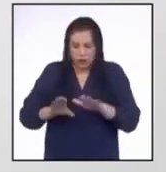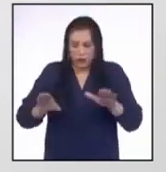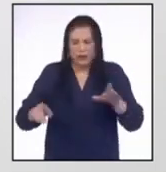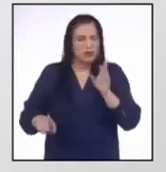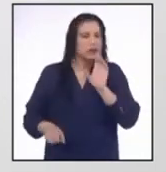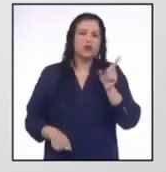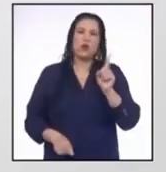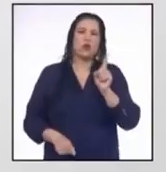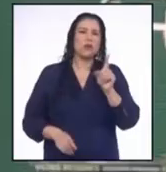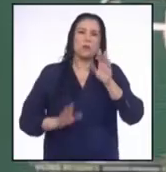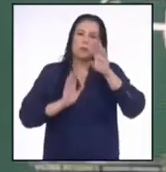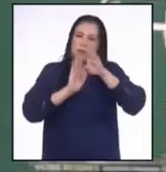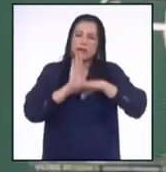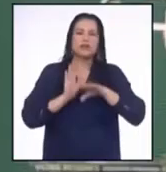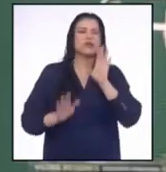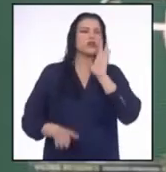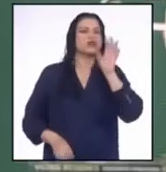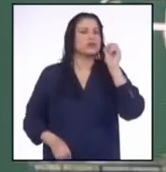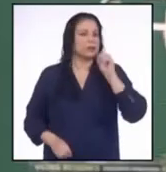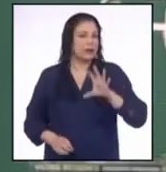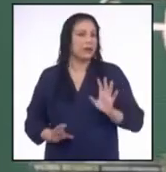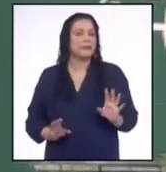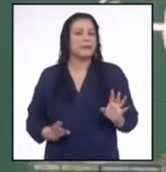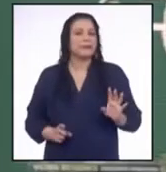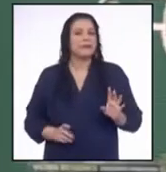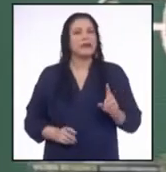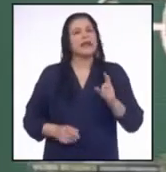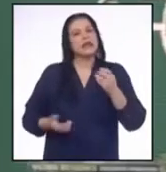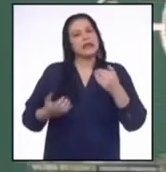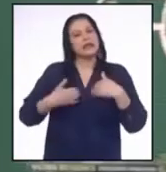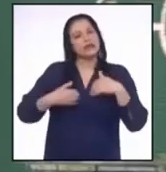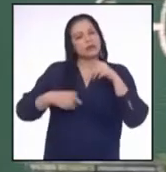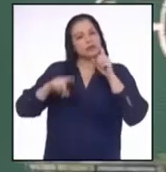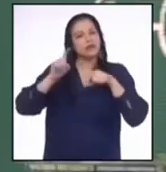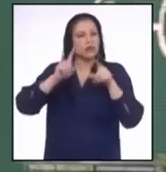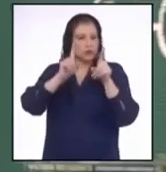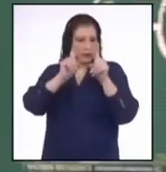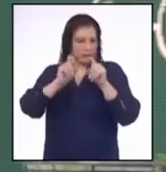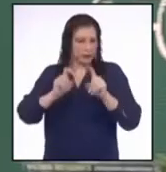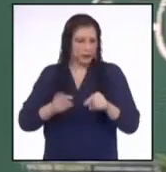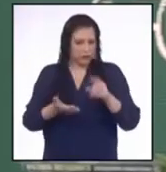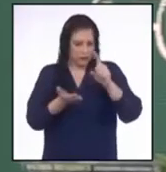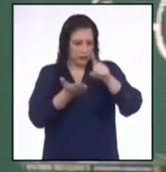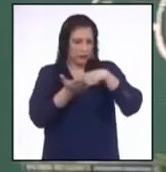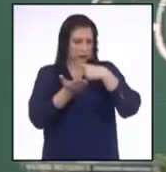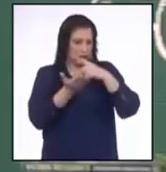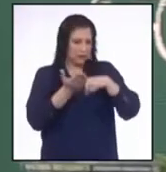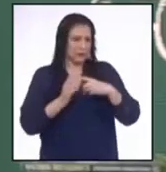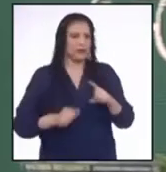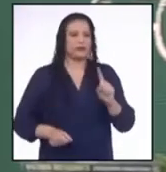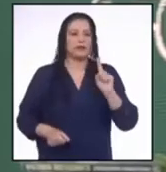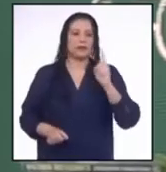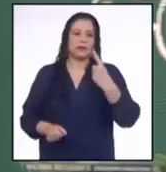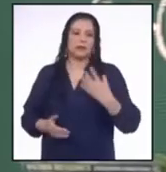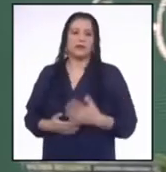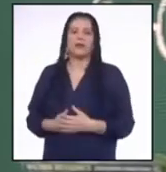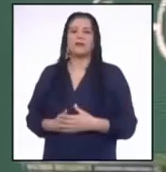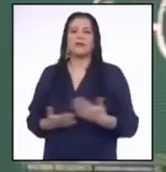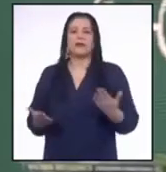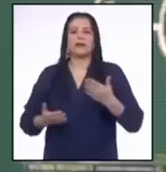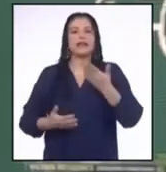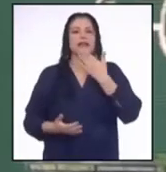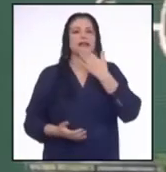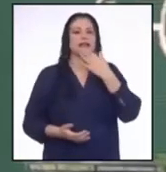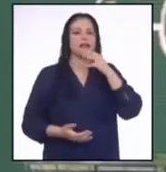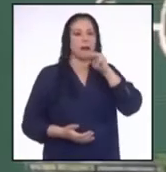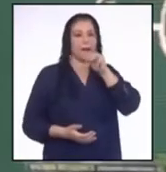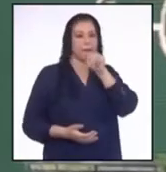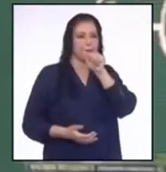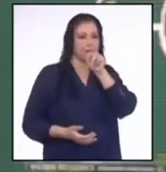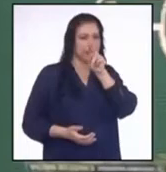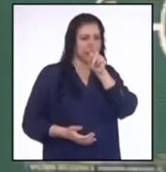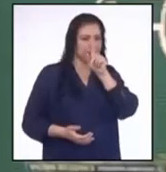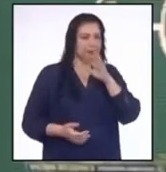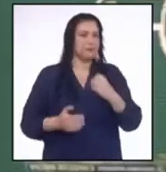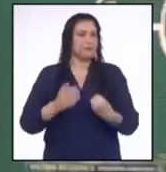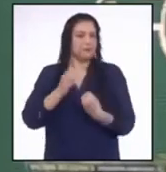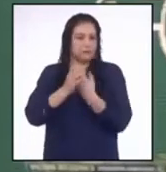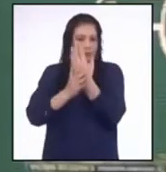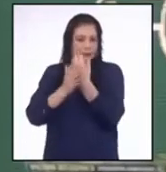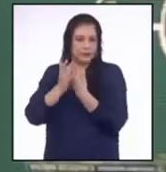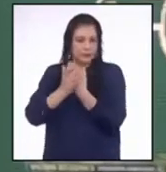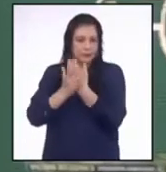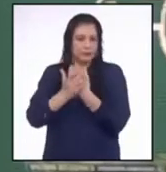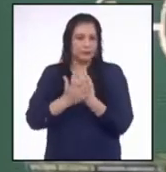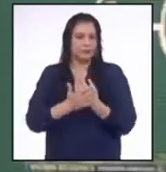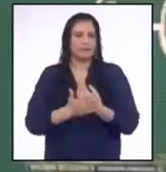menos contaminado. Profesora, tenemos algunas preguntas que nos han enviado. La primera es de Martín de Arequipa. Él nos